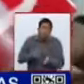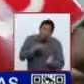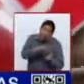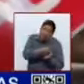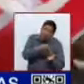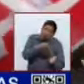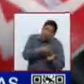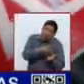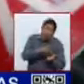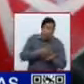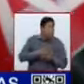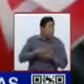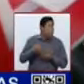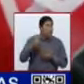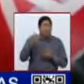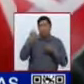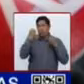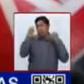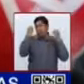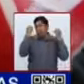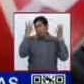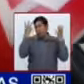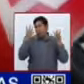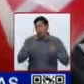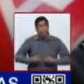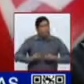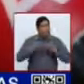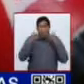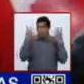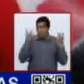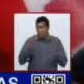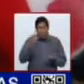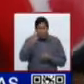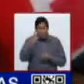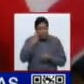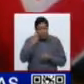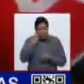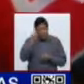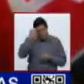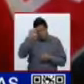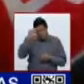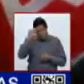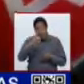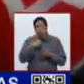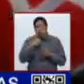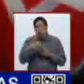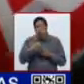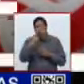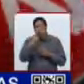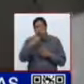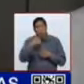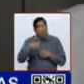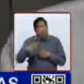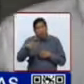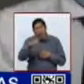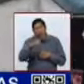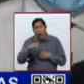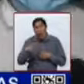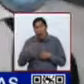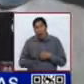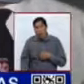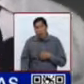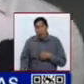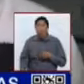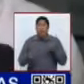único? No, son muchísimos, muchísimos, muchísimos. Tanto en varones como en mujeres.